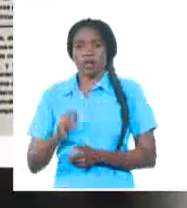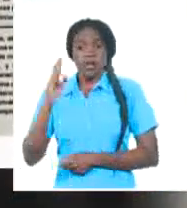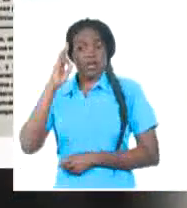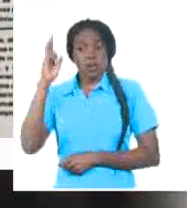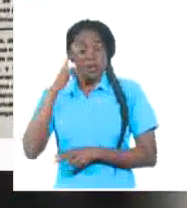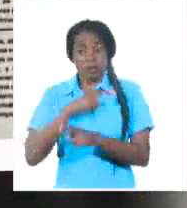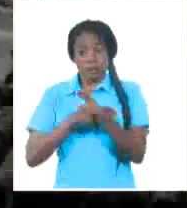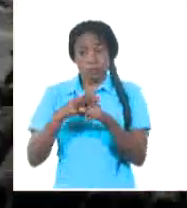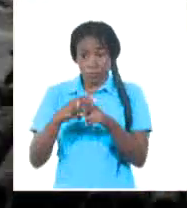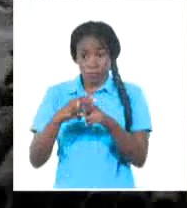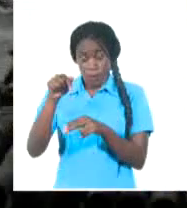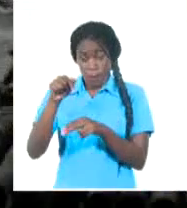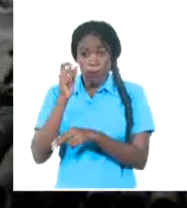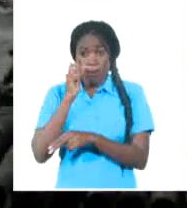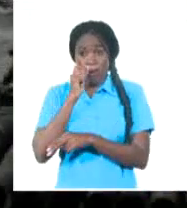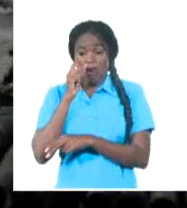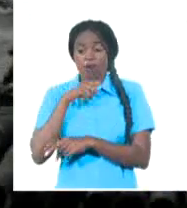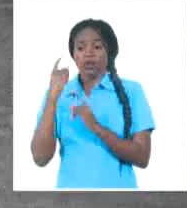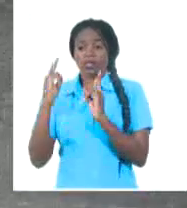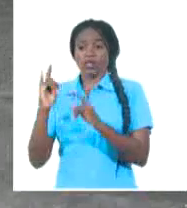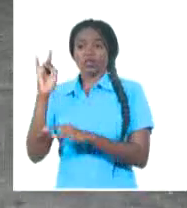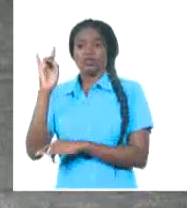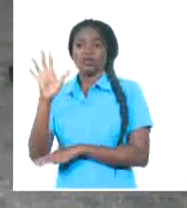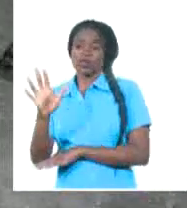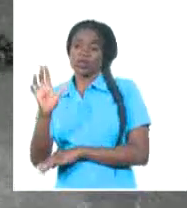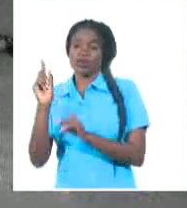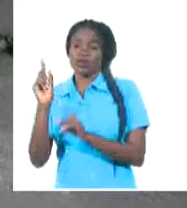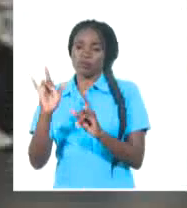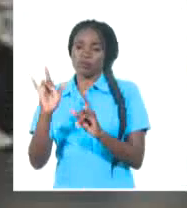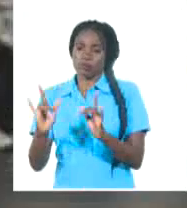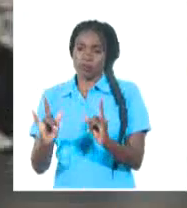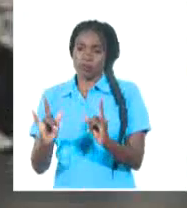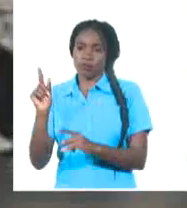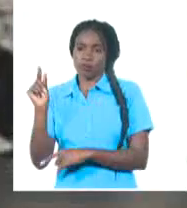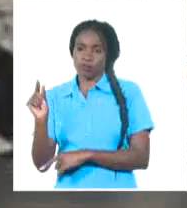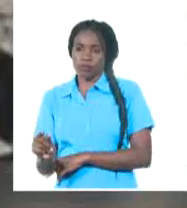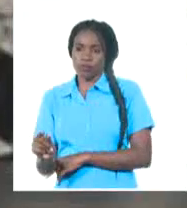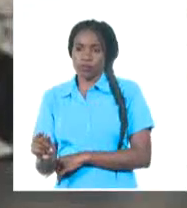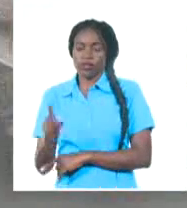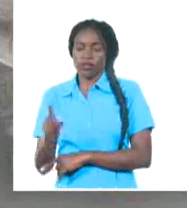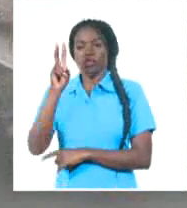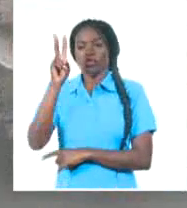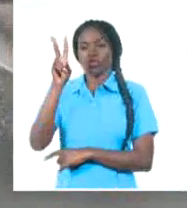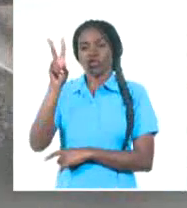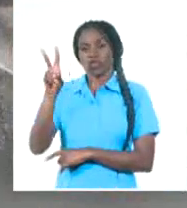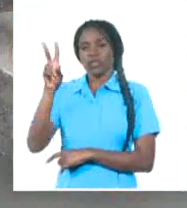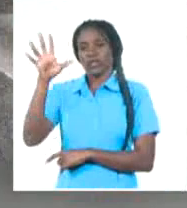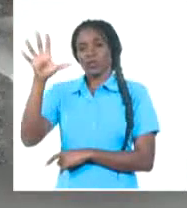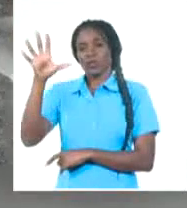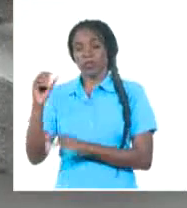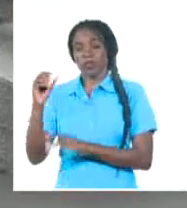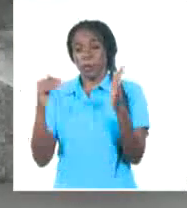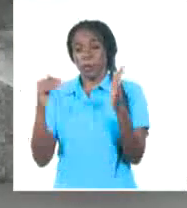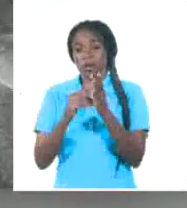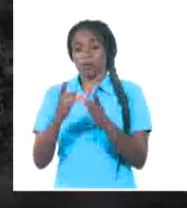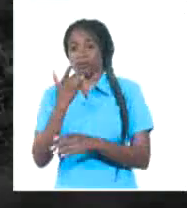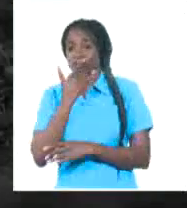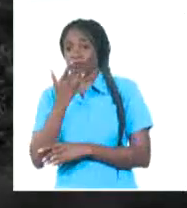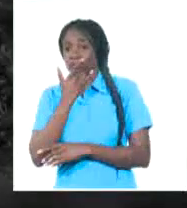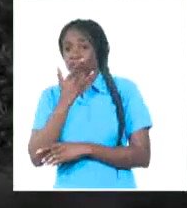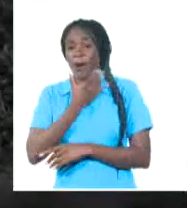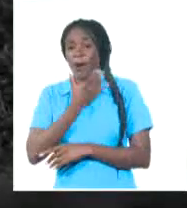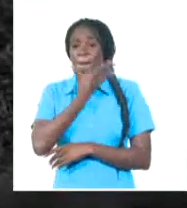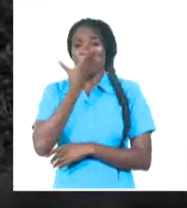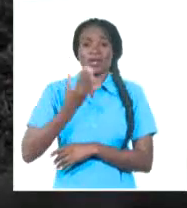la meteorología que fallecieron 5 personas, 250.000 resultaron afectadas y las pérdidas se calcularon